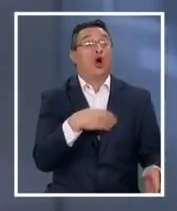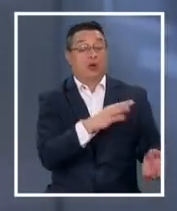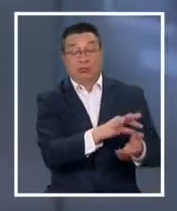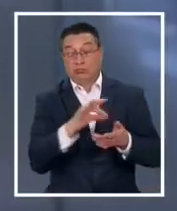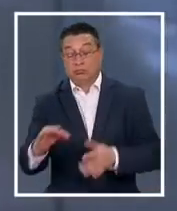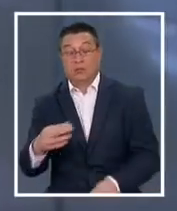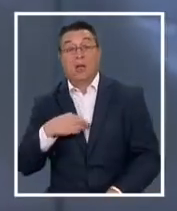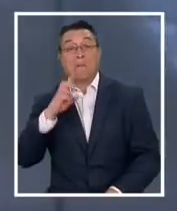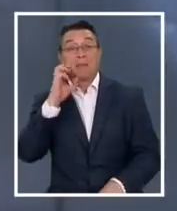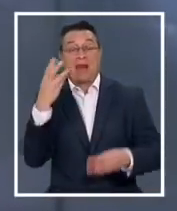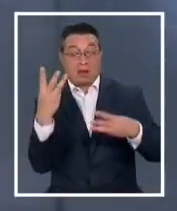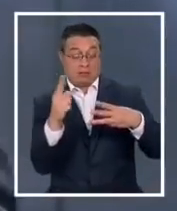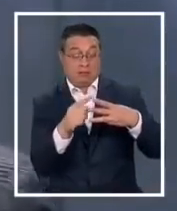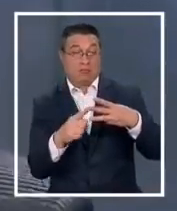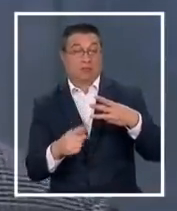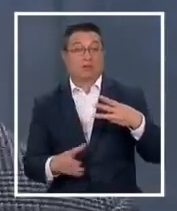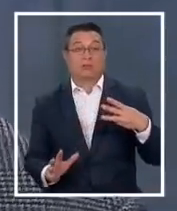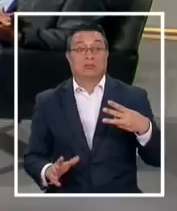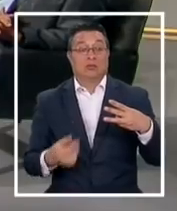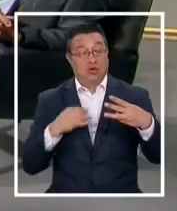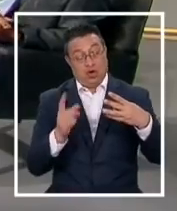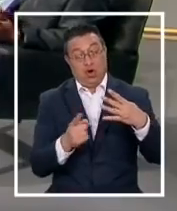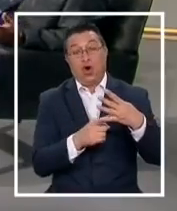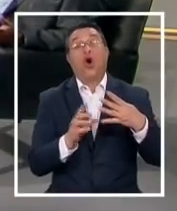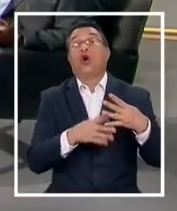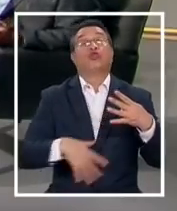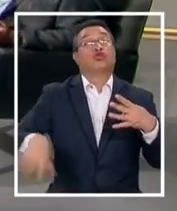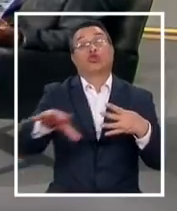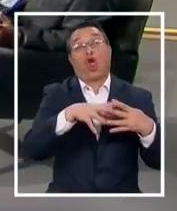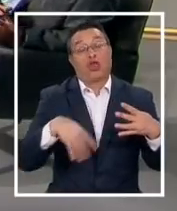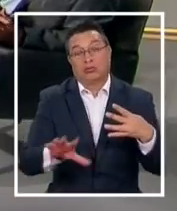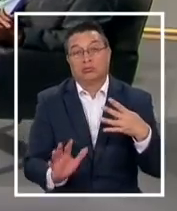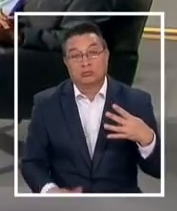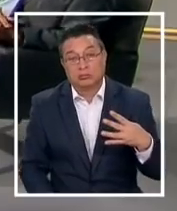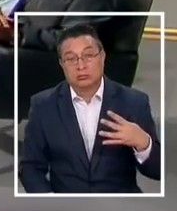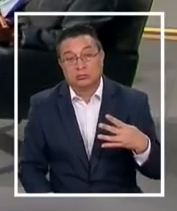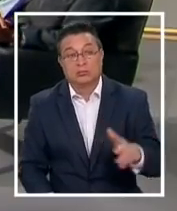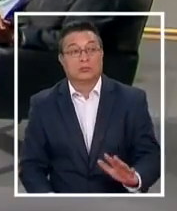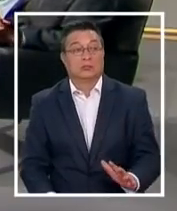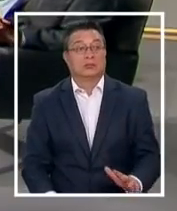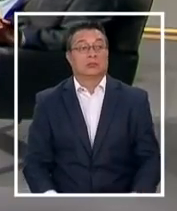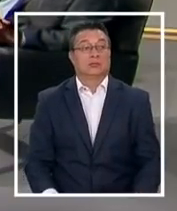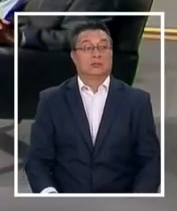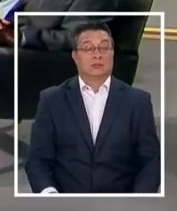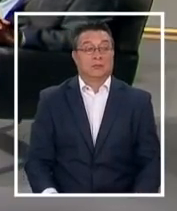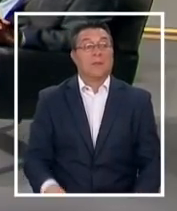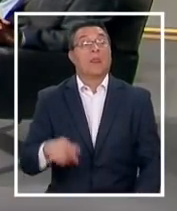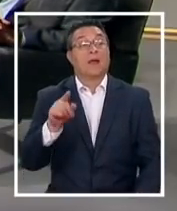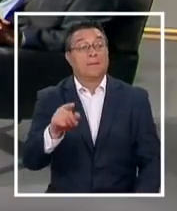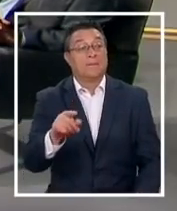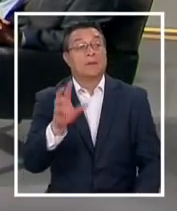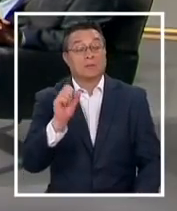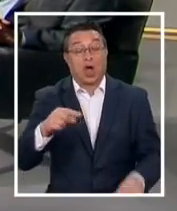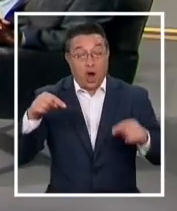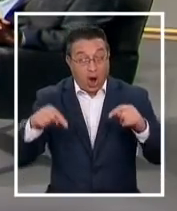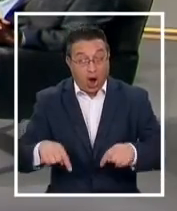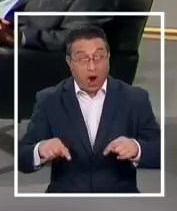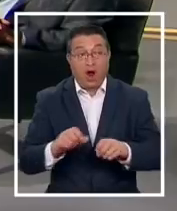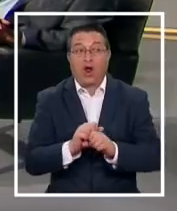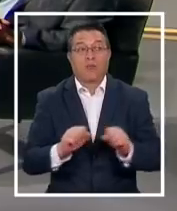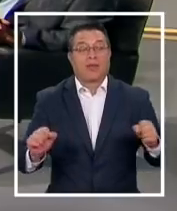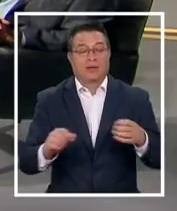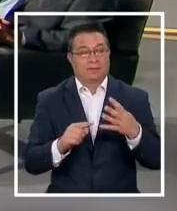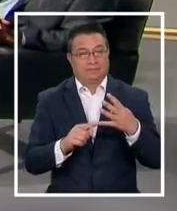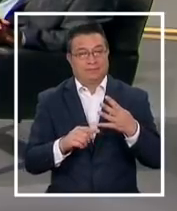primaria. 4, una primaria de todos. De todos. Ya. Claro. 4 primarias. Bueno, el día, digámoslo, no está en condiciones de ir a